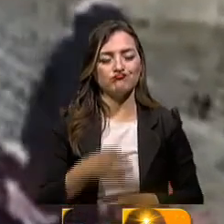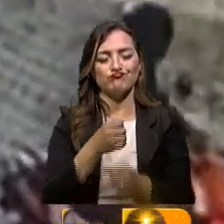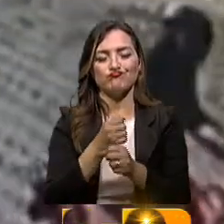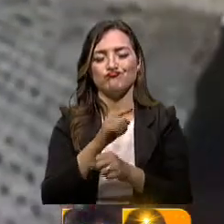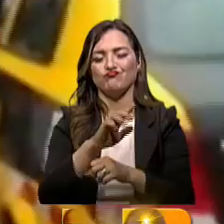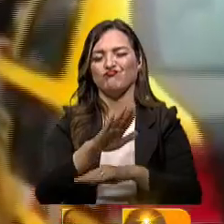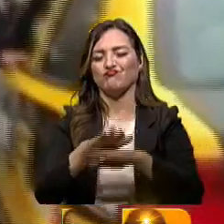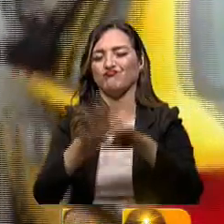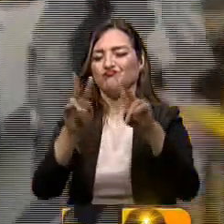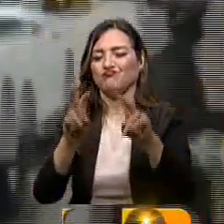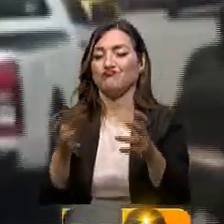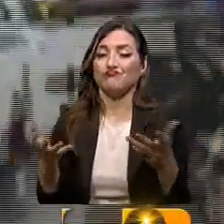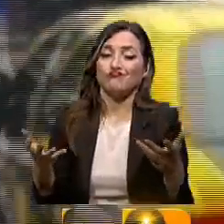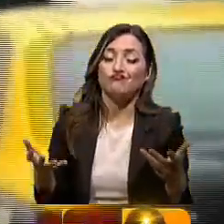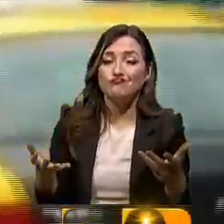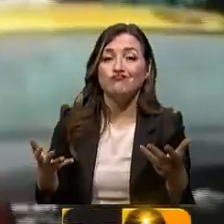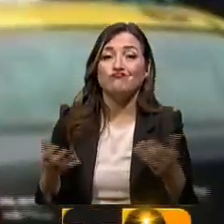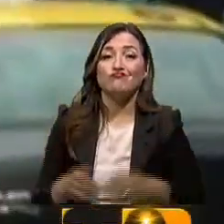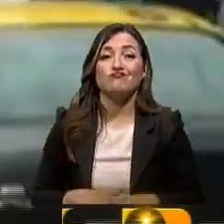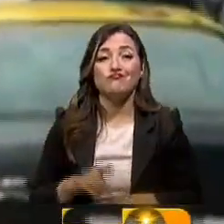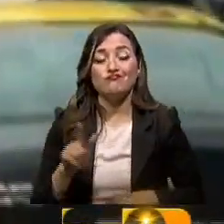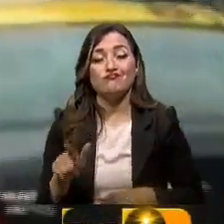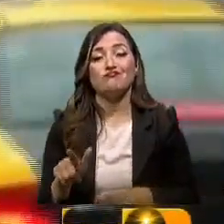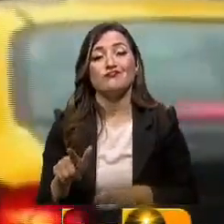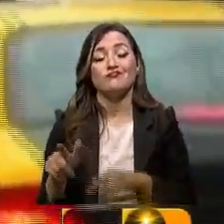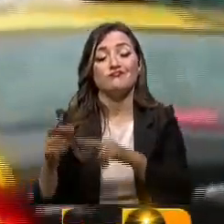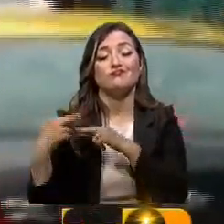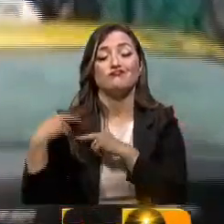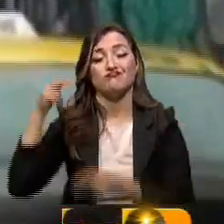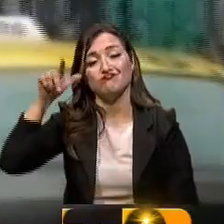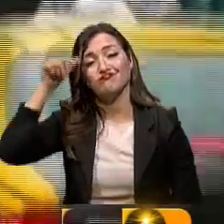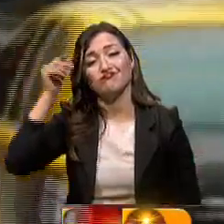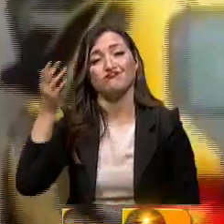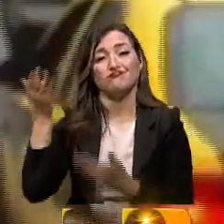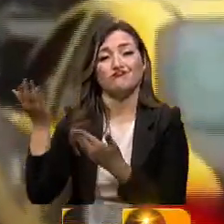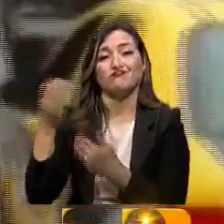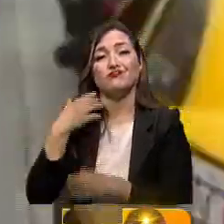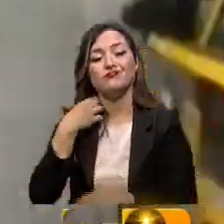se debería apropiar. Esto a pesar de que la competencia es del gobierno nacional.